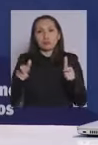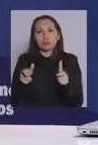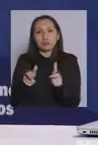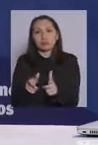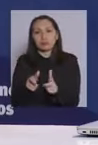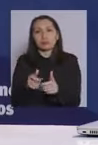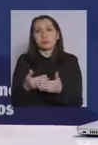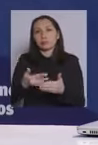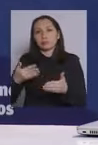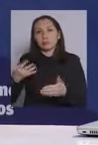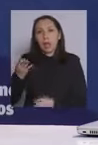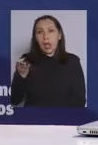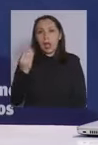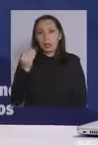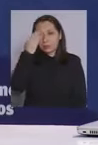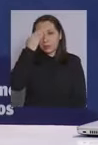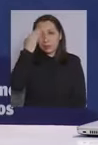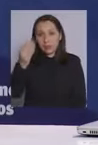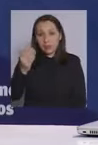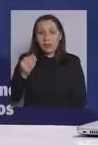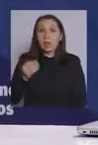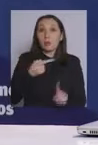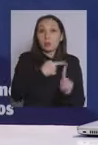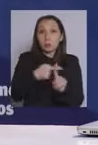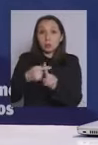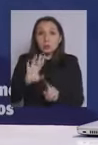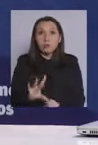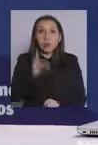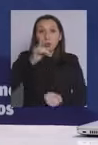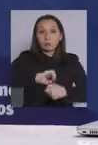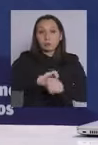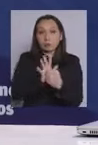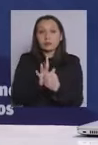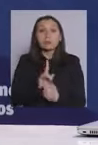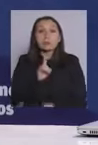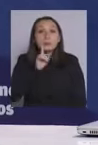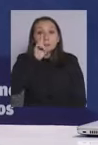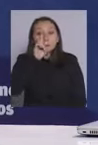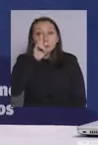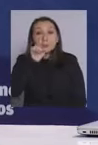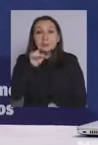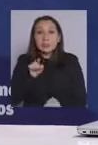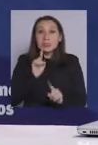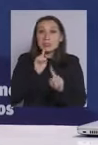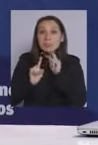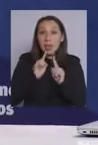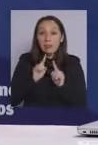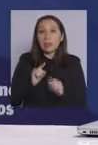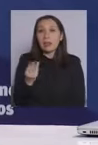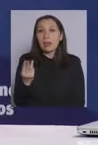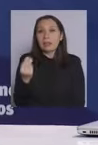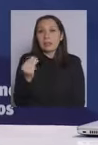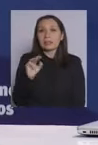últimos 14 días. Y la positividad del examen de reacción de polimerasa en cadena está en